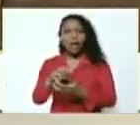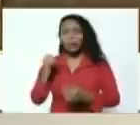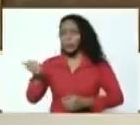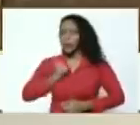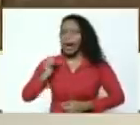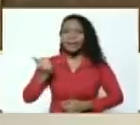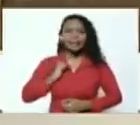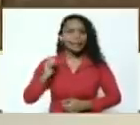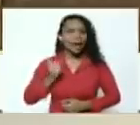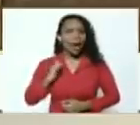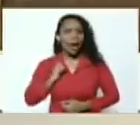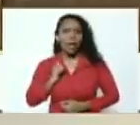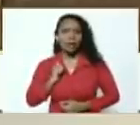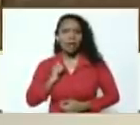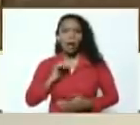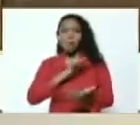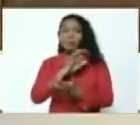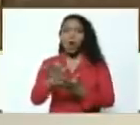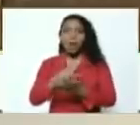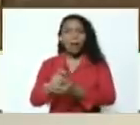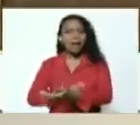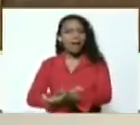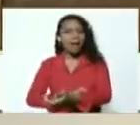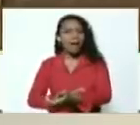sea, sea un problema de carácter